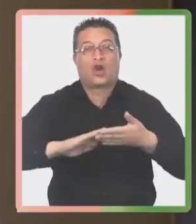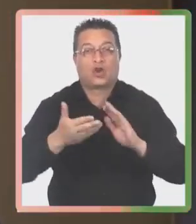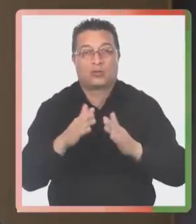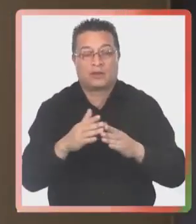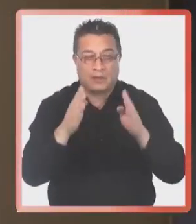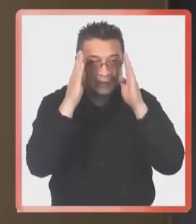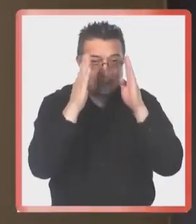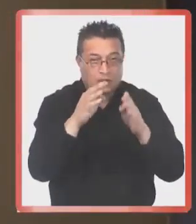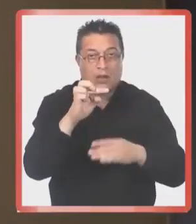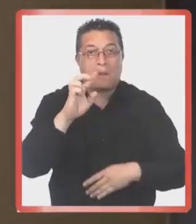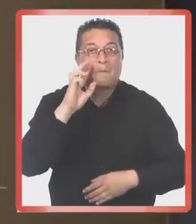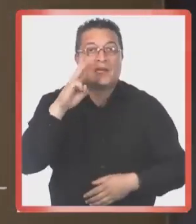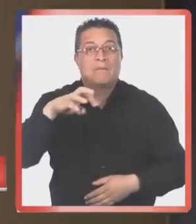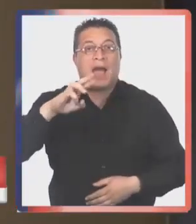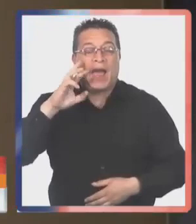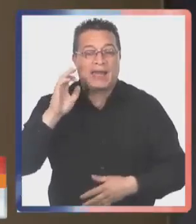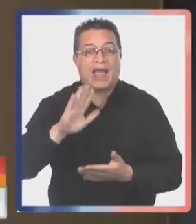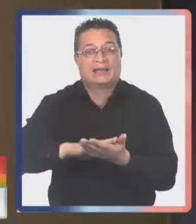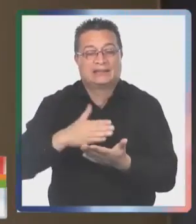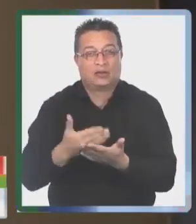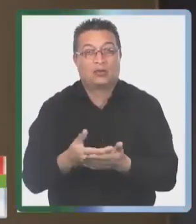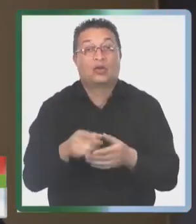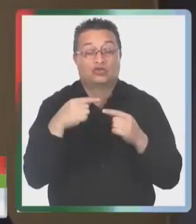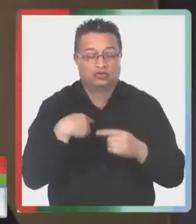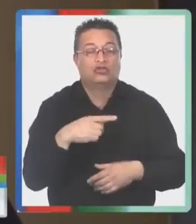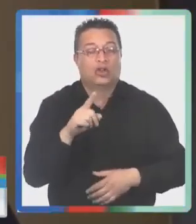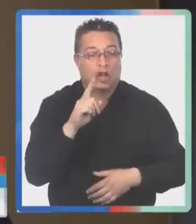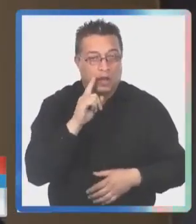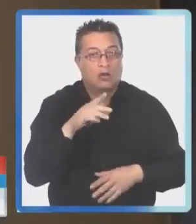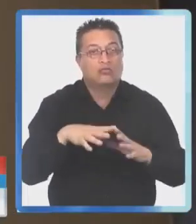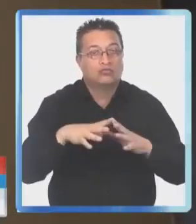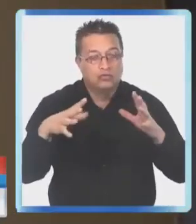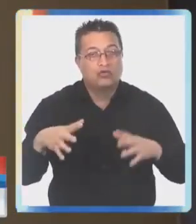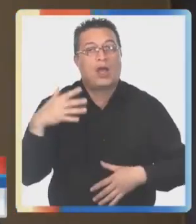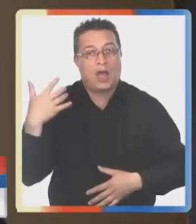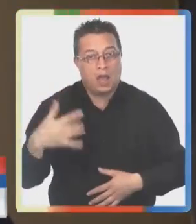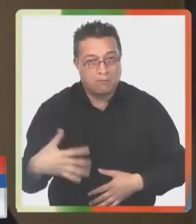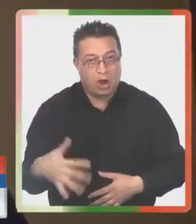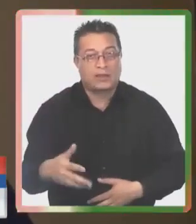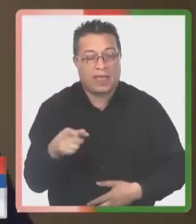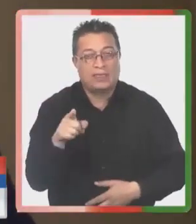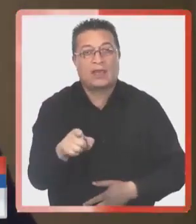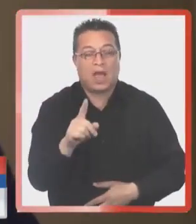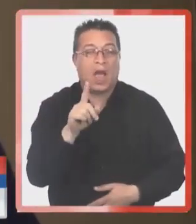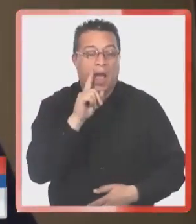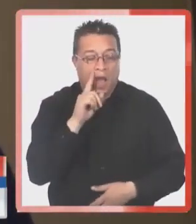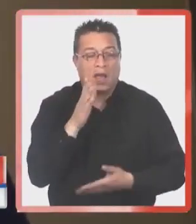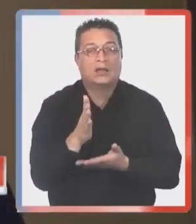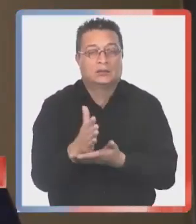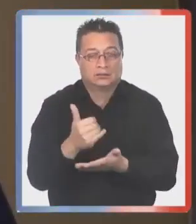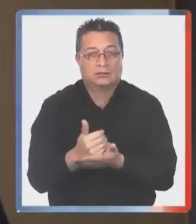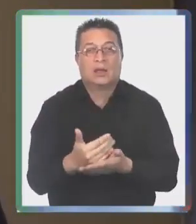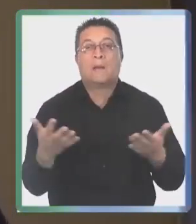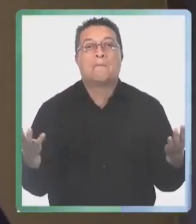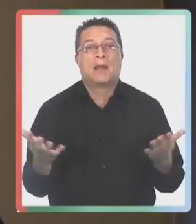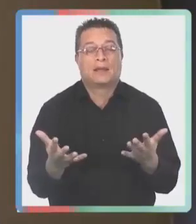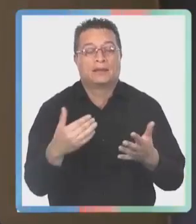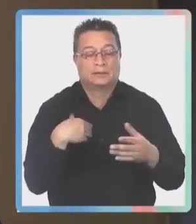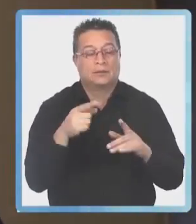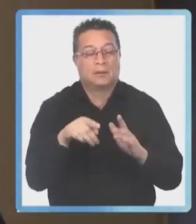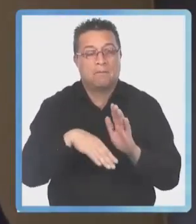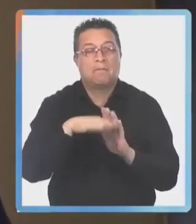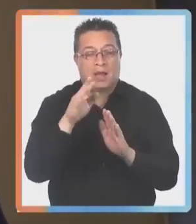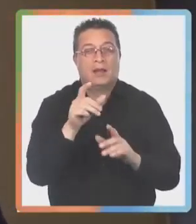aporte para la comunidad, ayudar en lo que es la atención primaria de salud, y sí encuentro que es bien relevante que exista esta